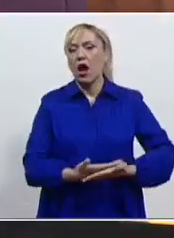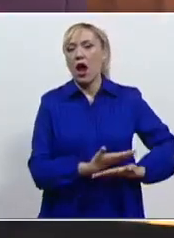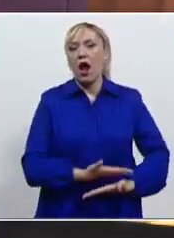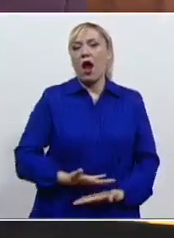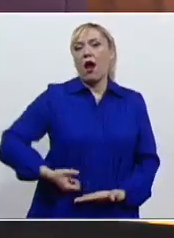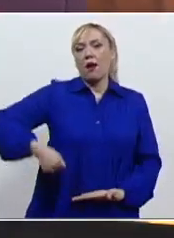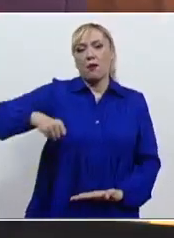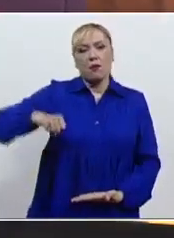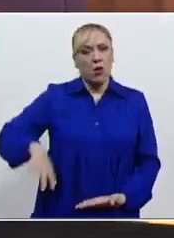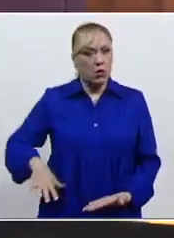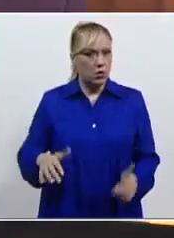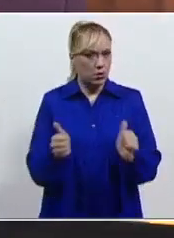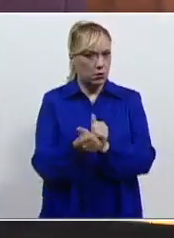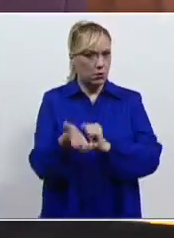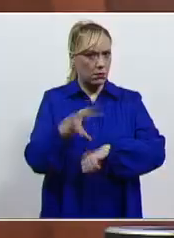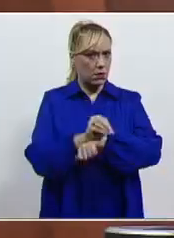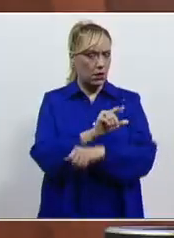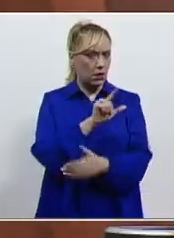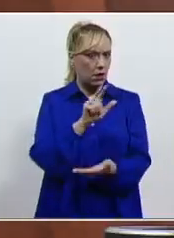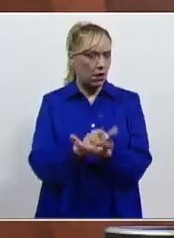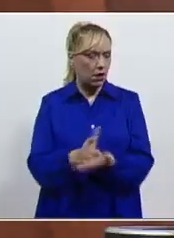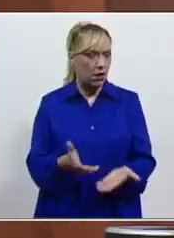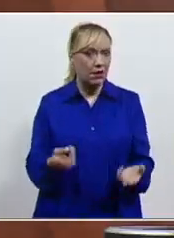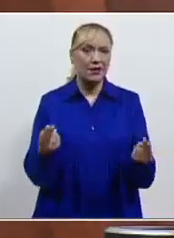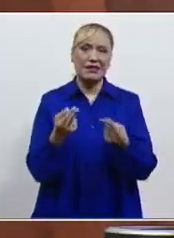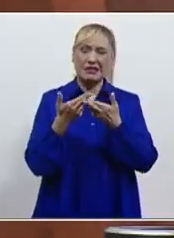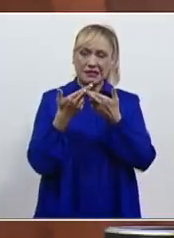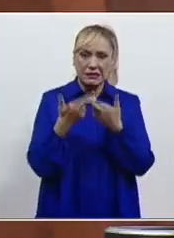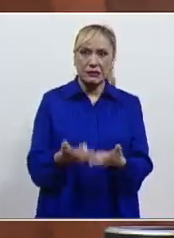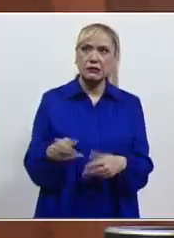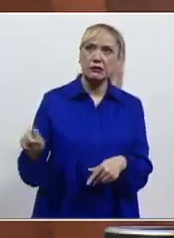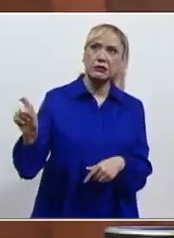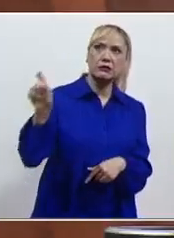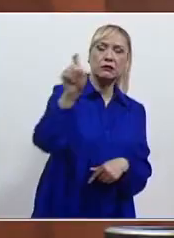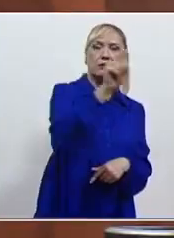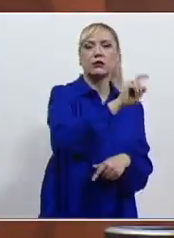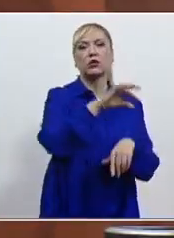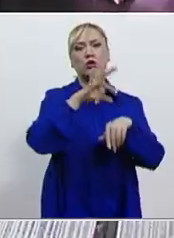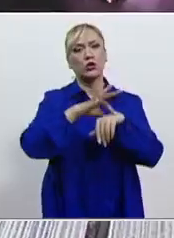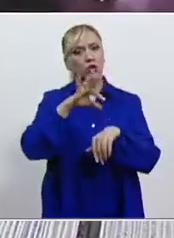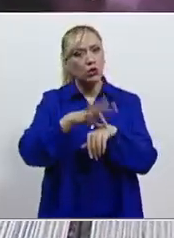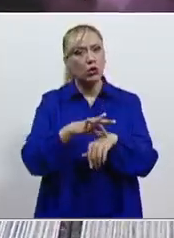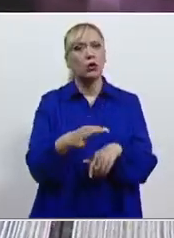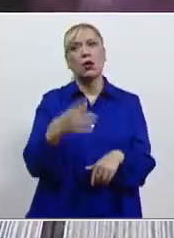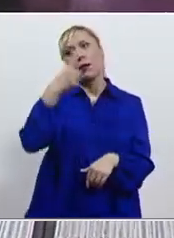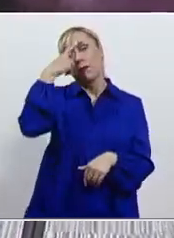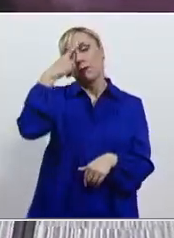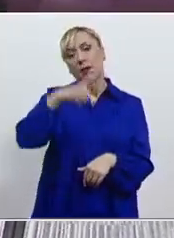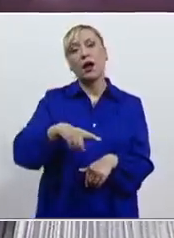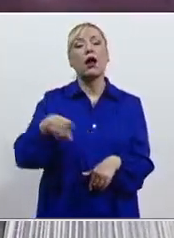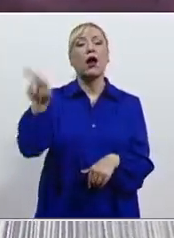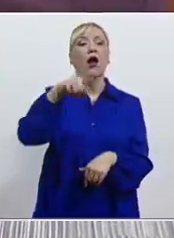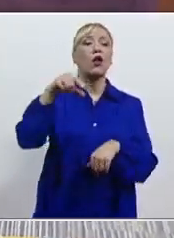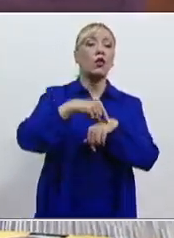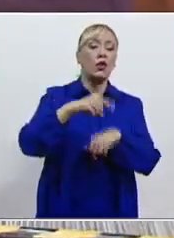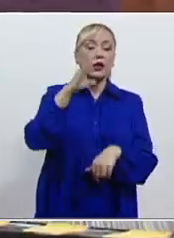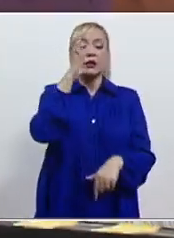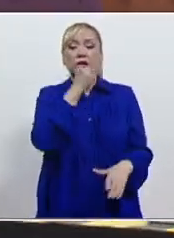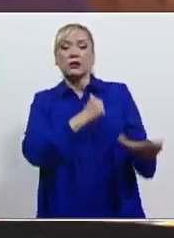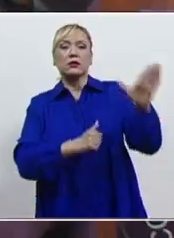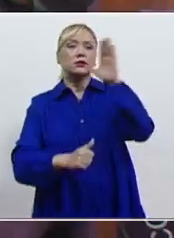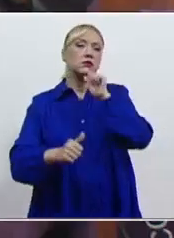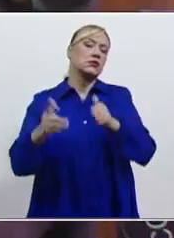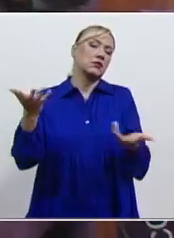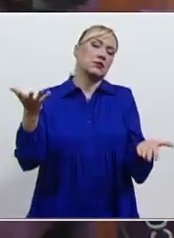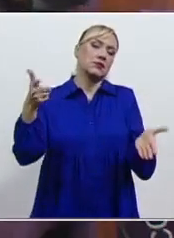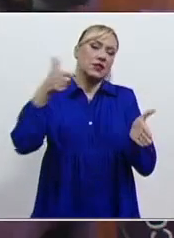Señalaron necesario garantizar la disponibilidad de servicios de aborto legal en todo momento y asegurar que la objeción de conciencia no sea una barrera